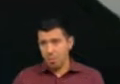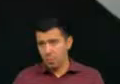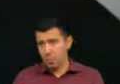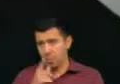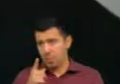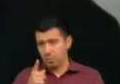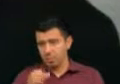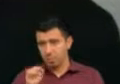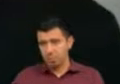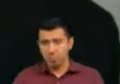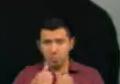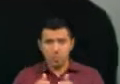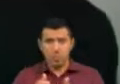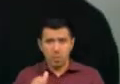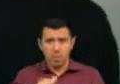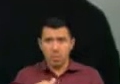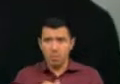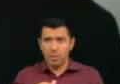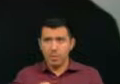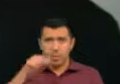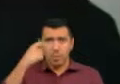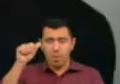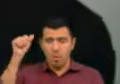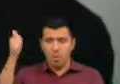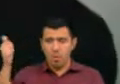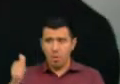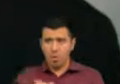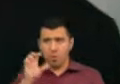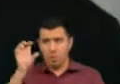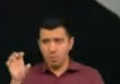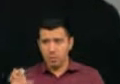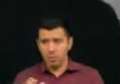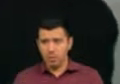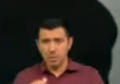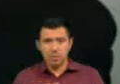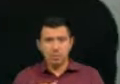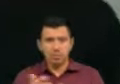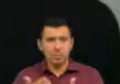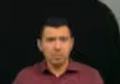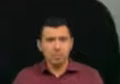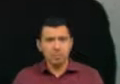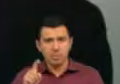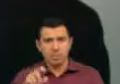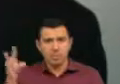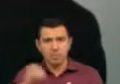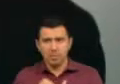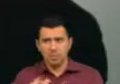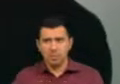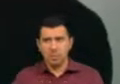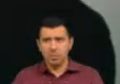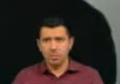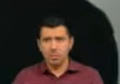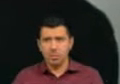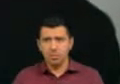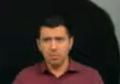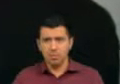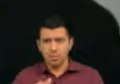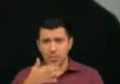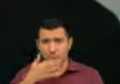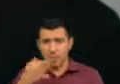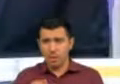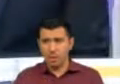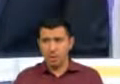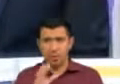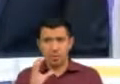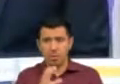entre comillas buenas prácticas de otros países prácticas que han funcionado en otros países que tendrán que ser adaptadas por supuesto a la realidad